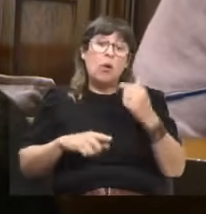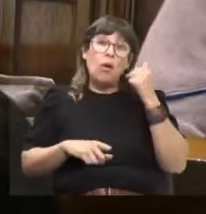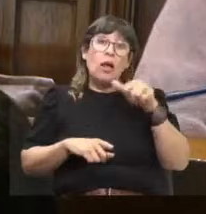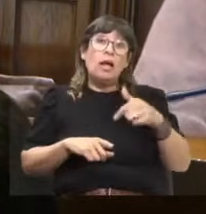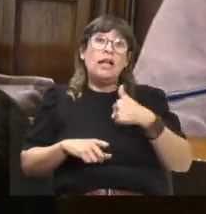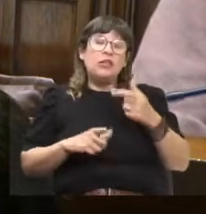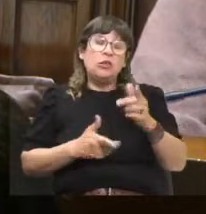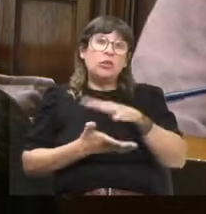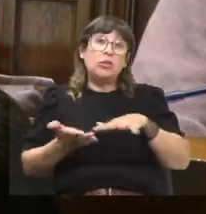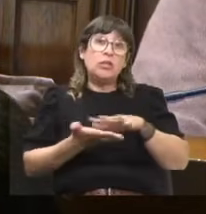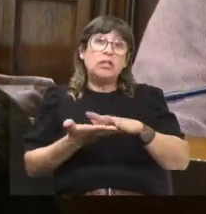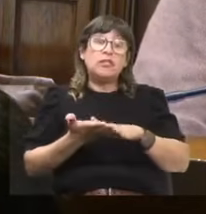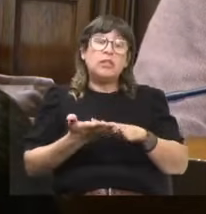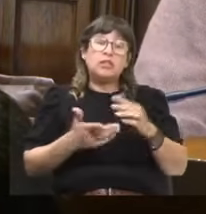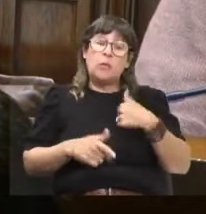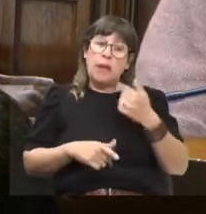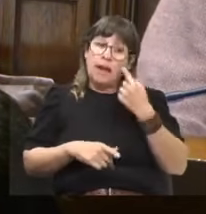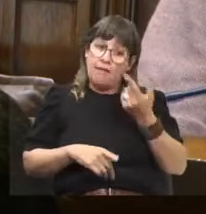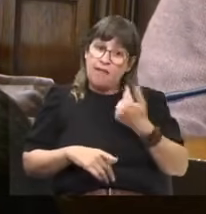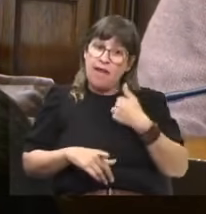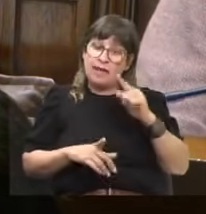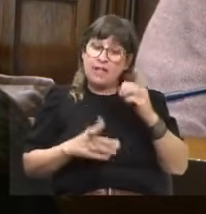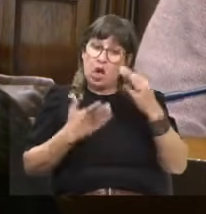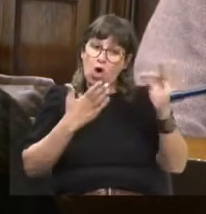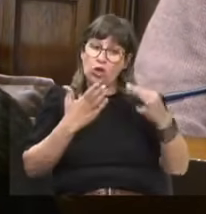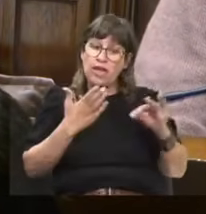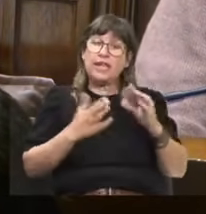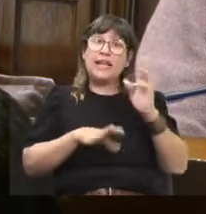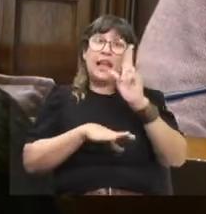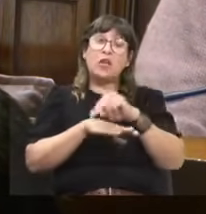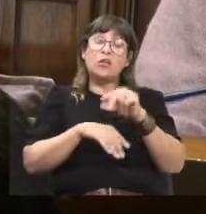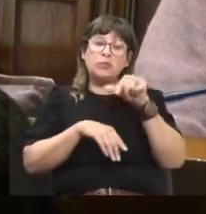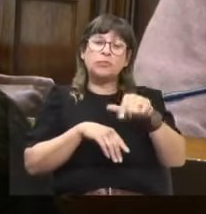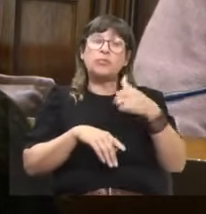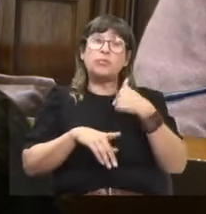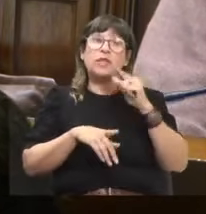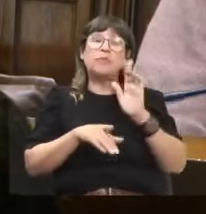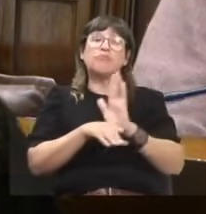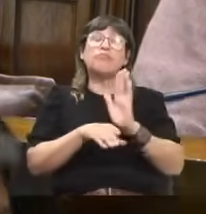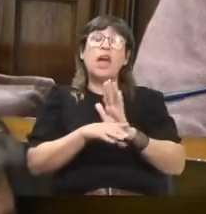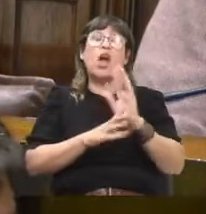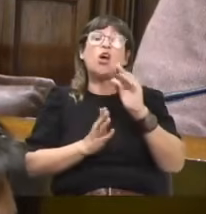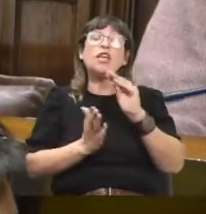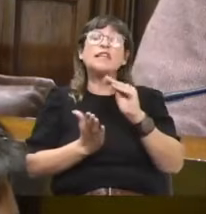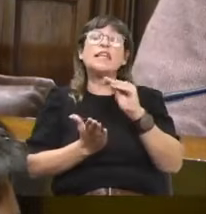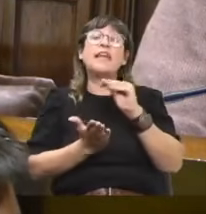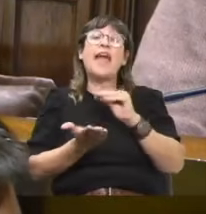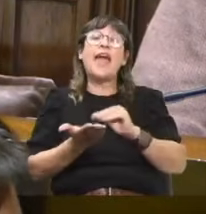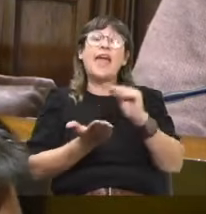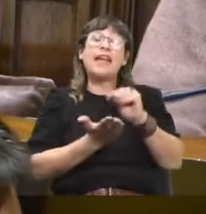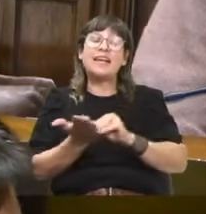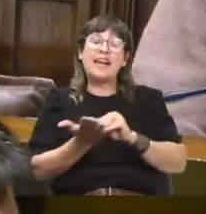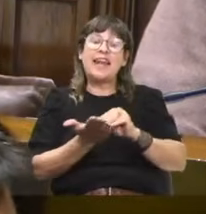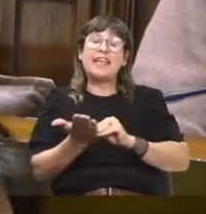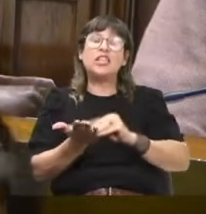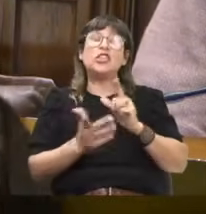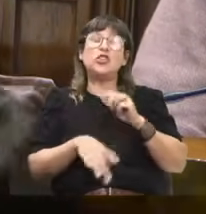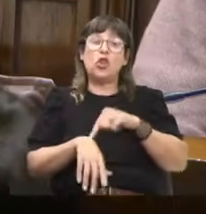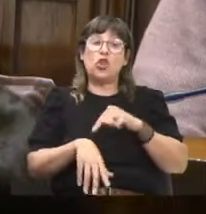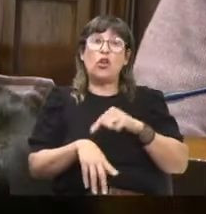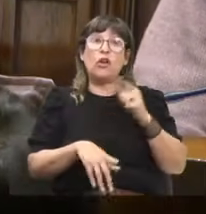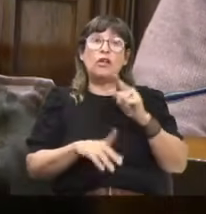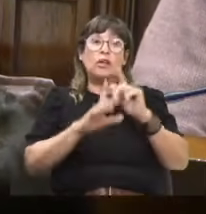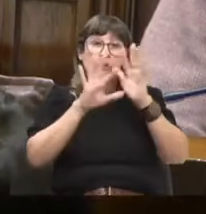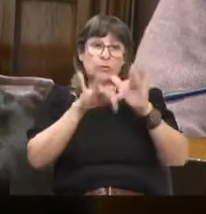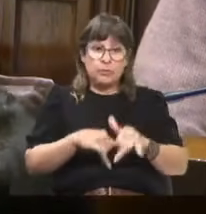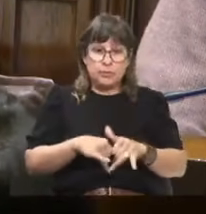una situación a considerar en el contexto del uso de este tipo de registros horarios. Asimismo, por nota del señor